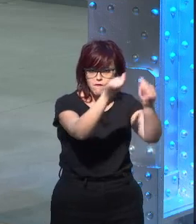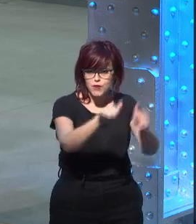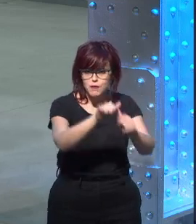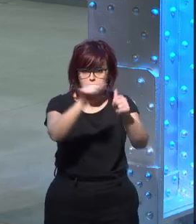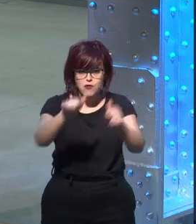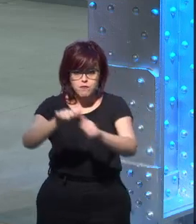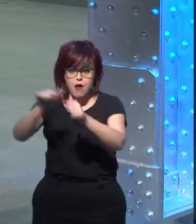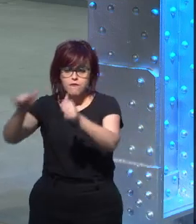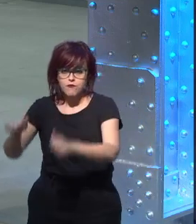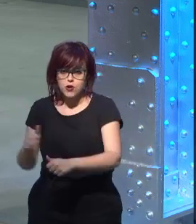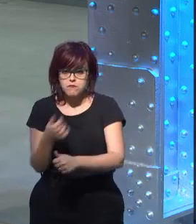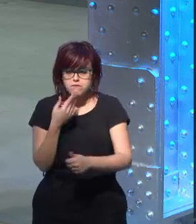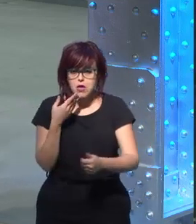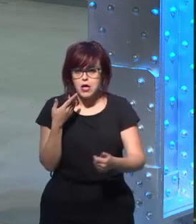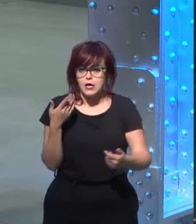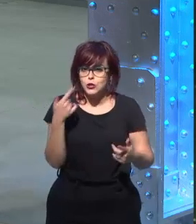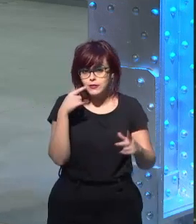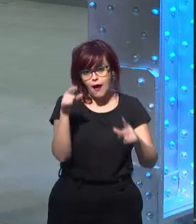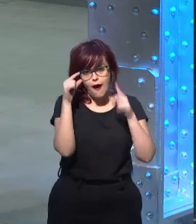modalidades. Me he puesto las gafas de corto.